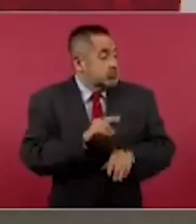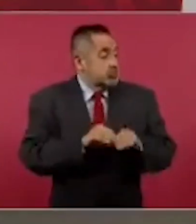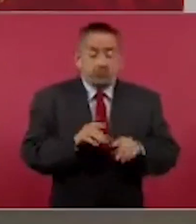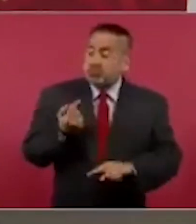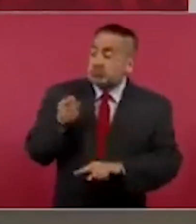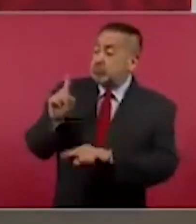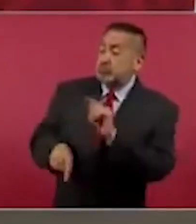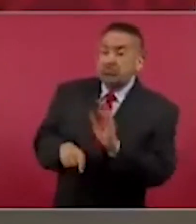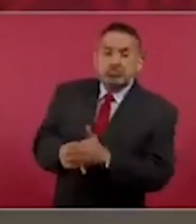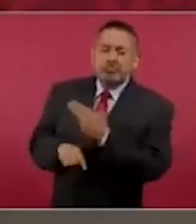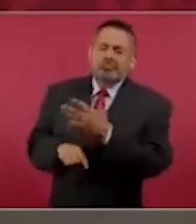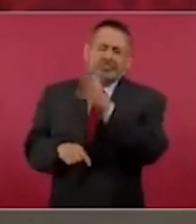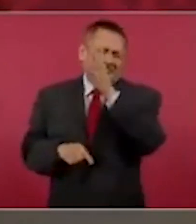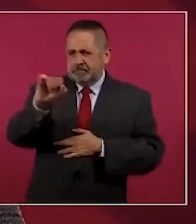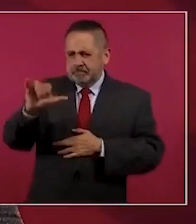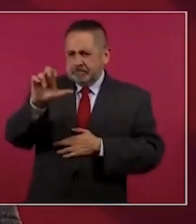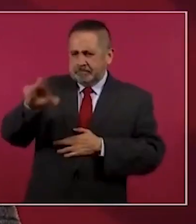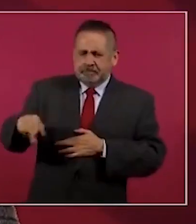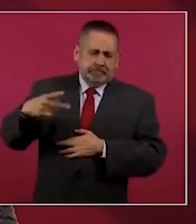descontarla.